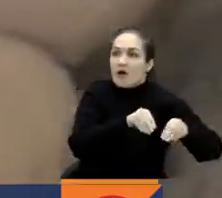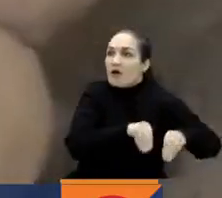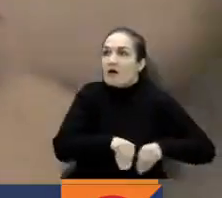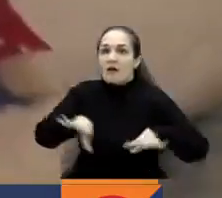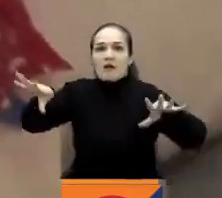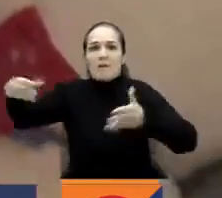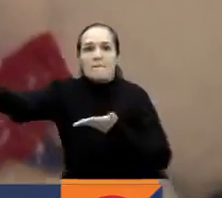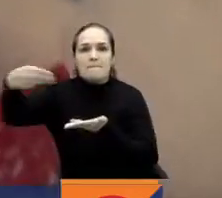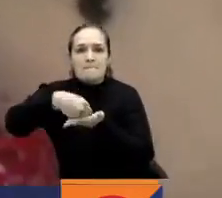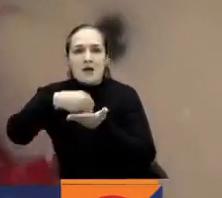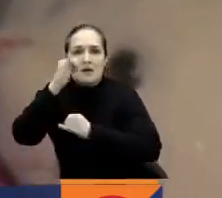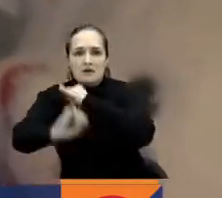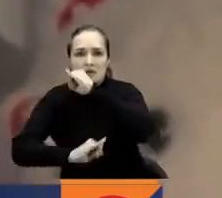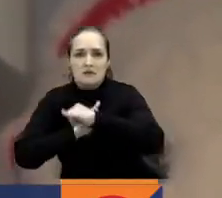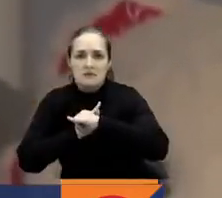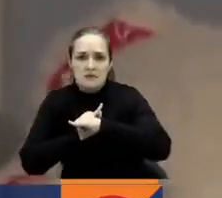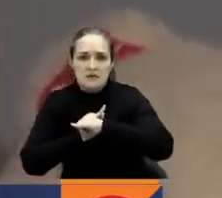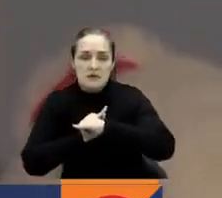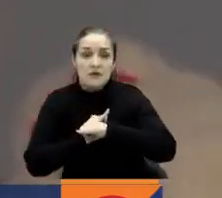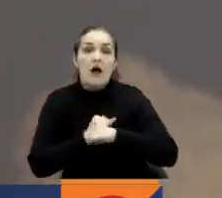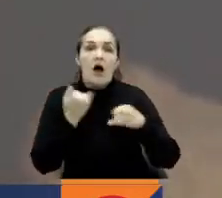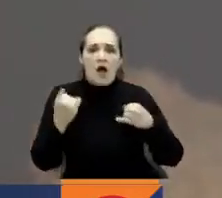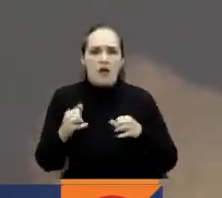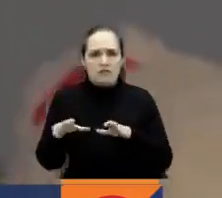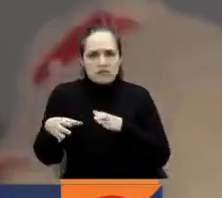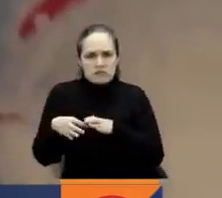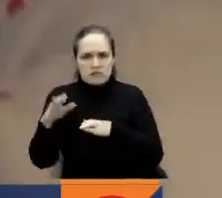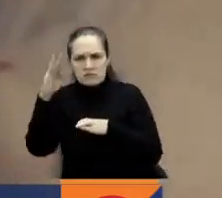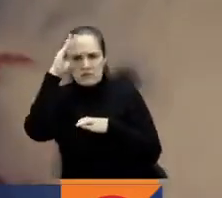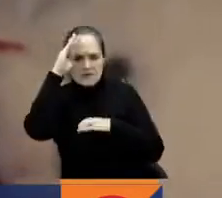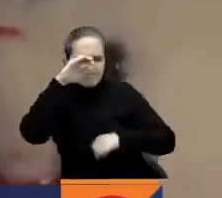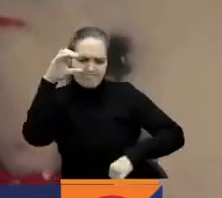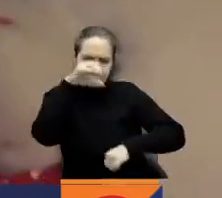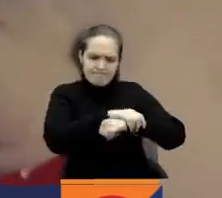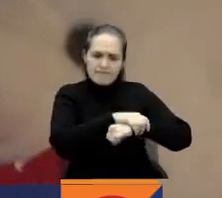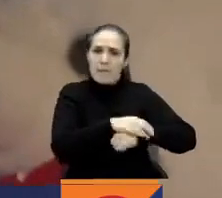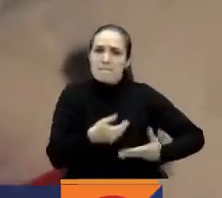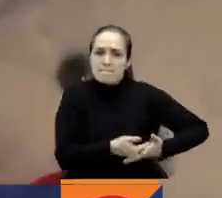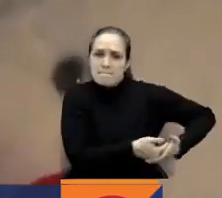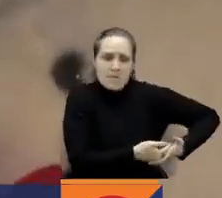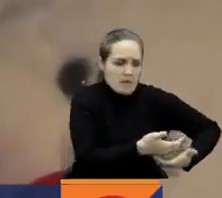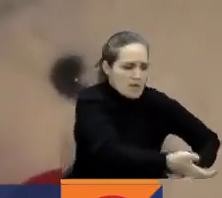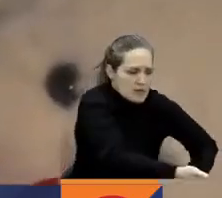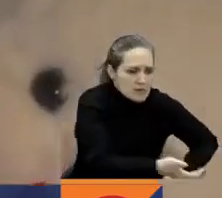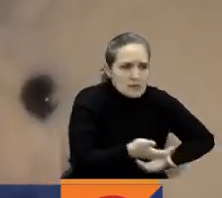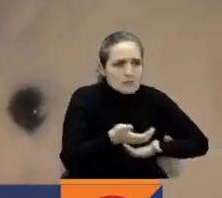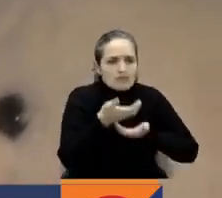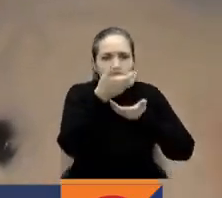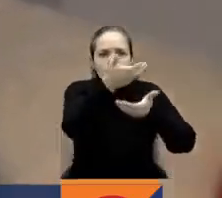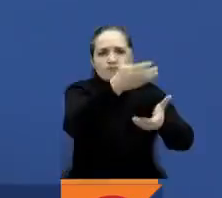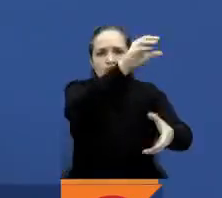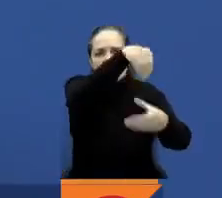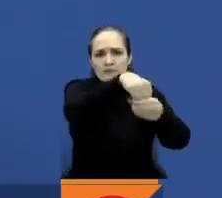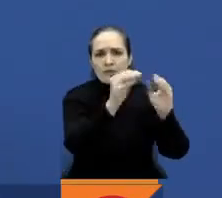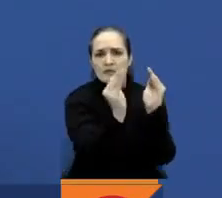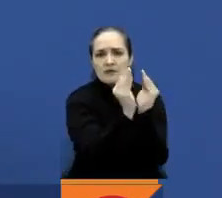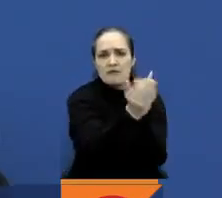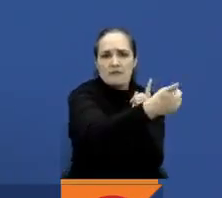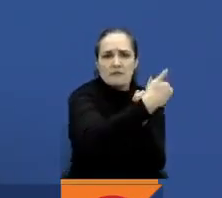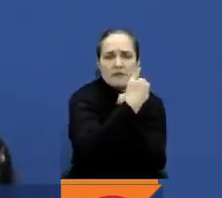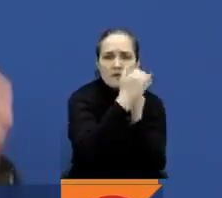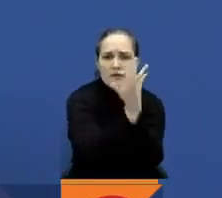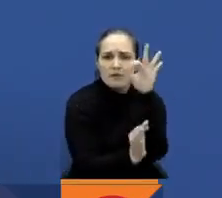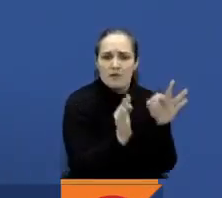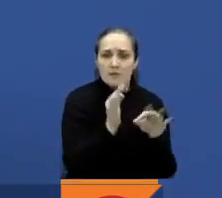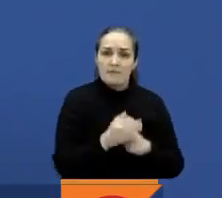en una acción conjunta con la Policía Nacional fue capturada y la bebé fue entregada al icbf para su protección una